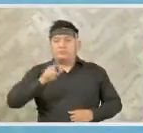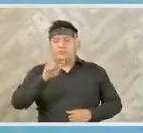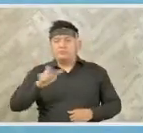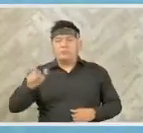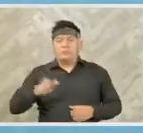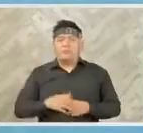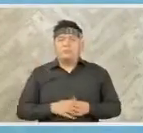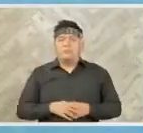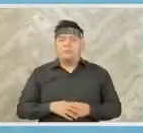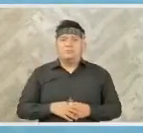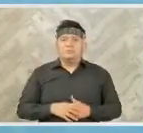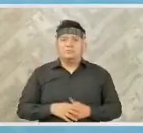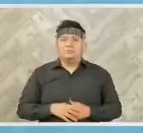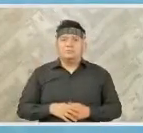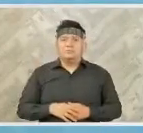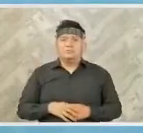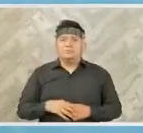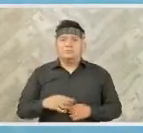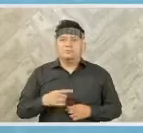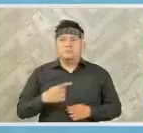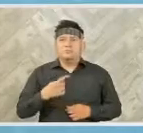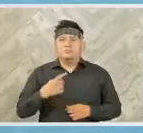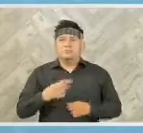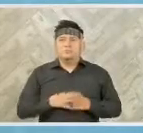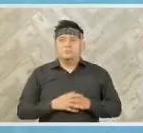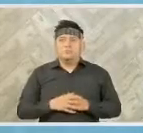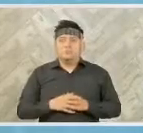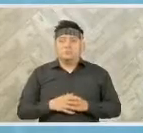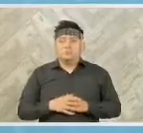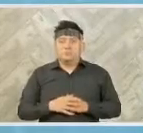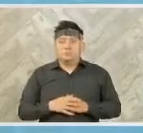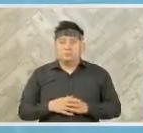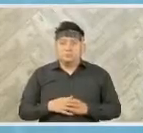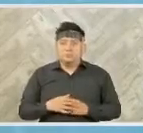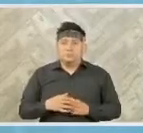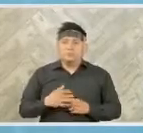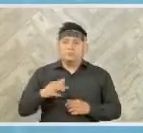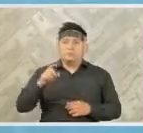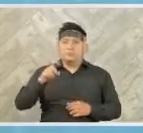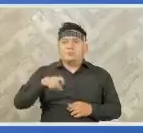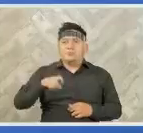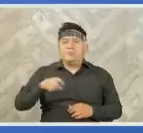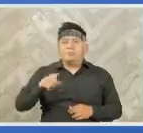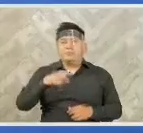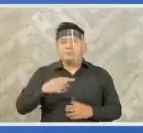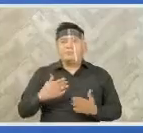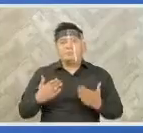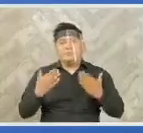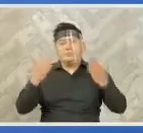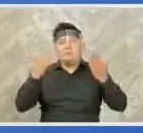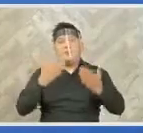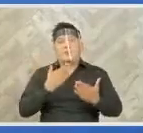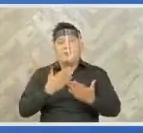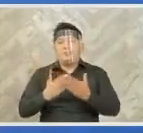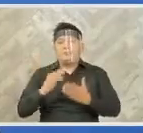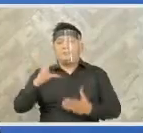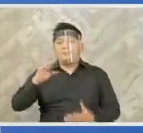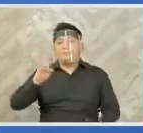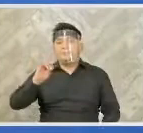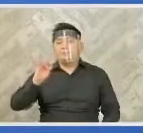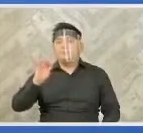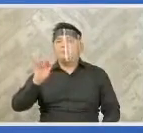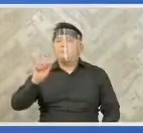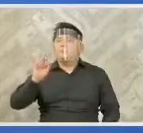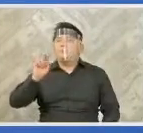de las personas cuando permitimos que los mismos los puedan disfrutar. Muy bien, Cristian. Yo